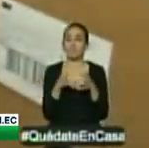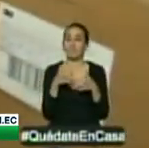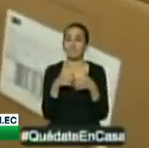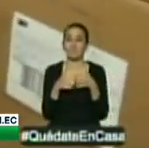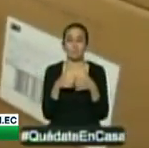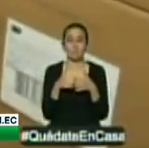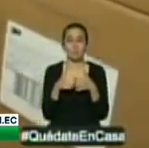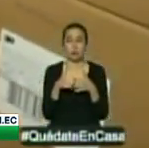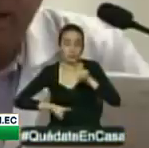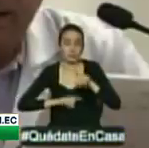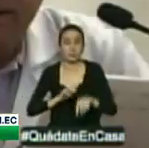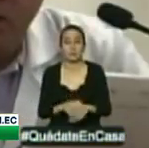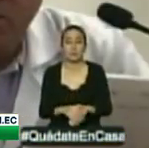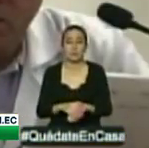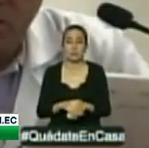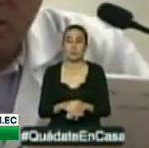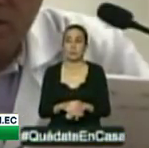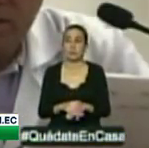por la empresa privada.